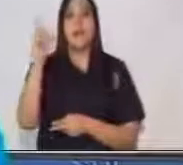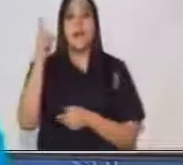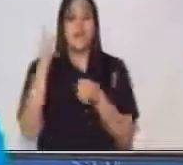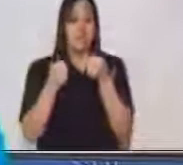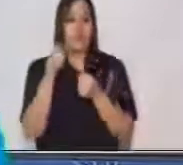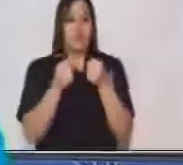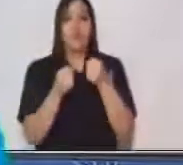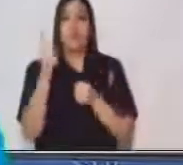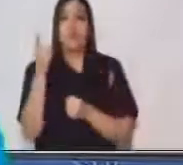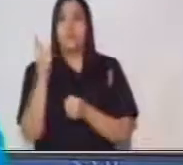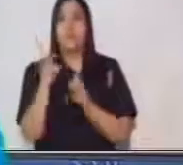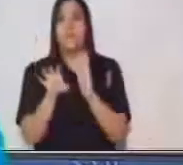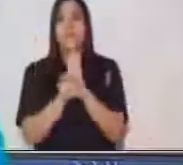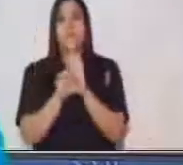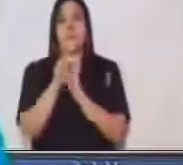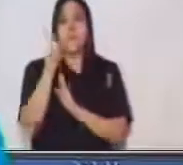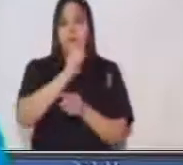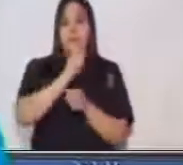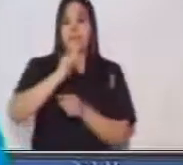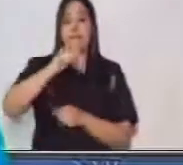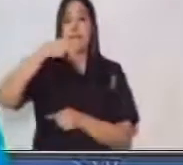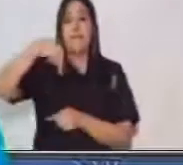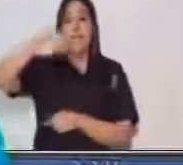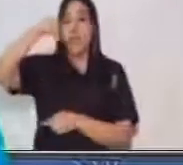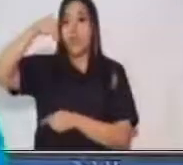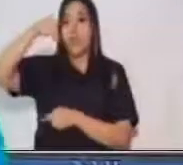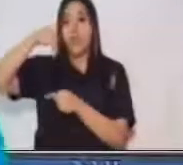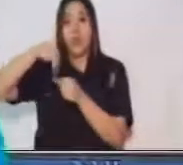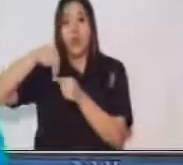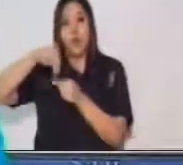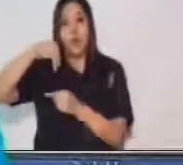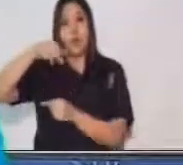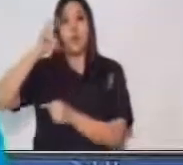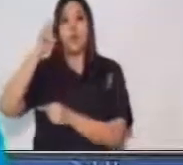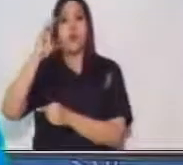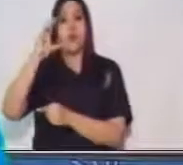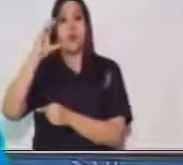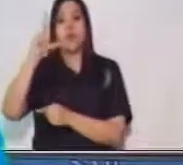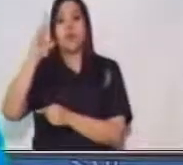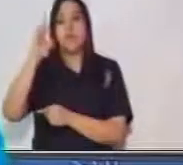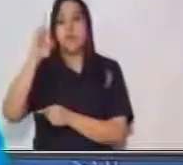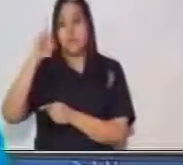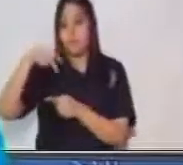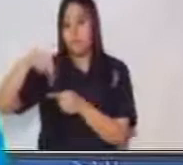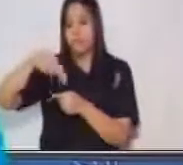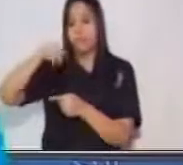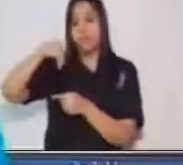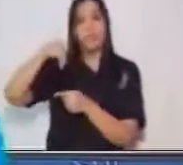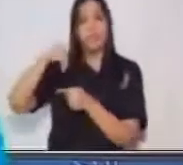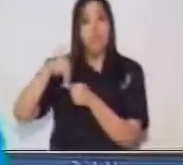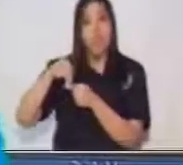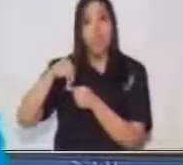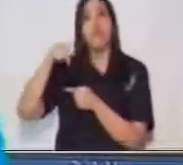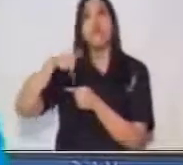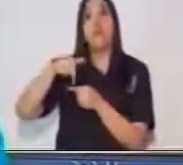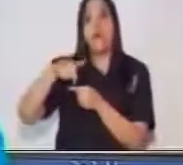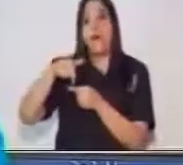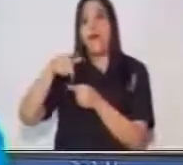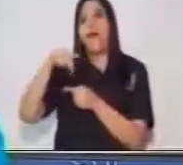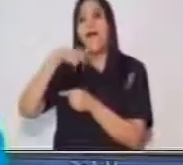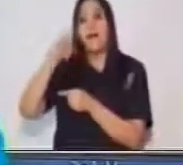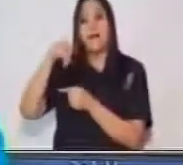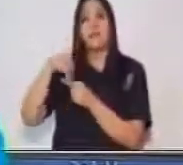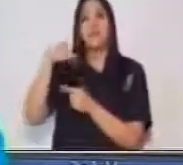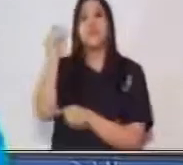en un óvalo y vamos a colocar núcleo y una S que identifica que es el núcleo del